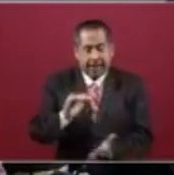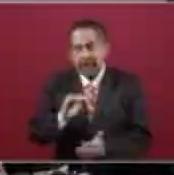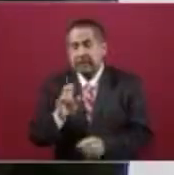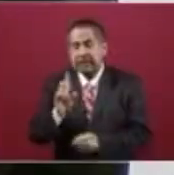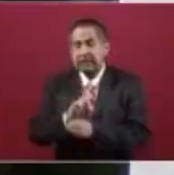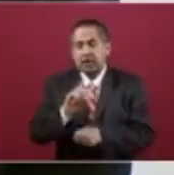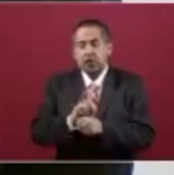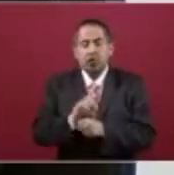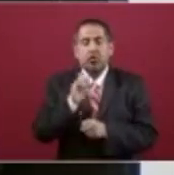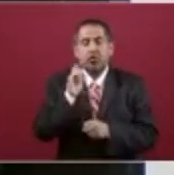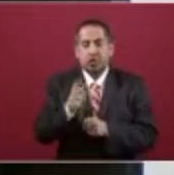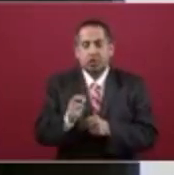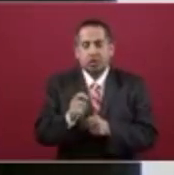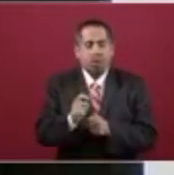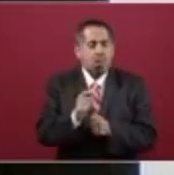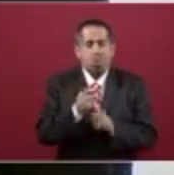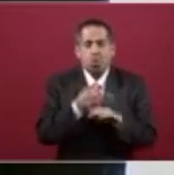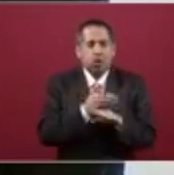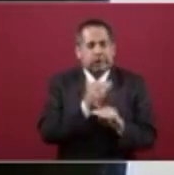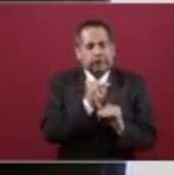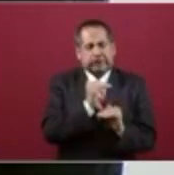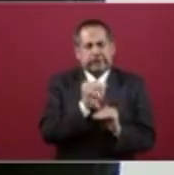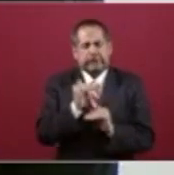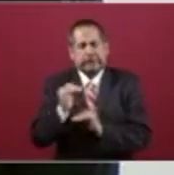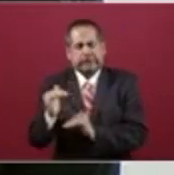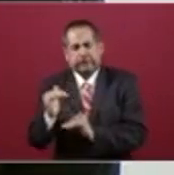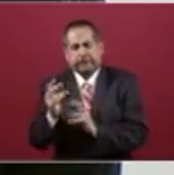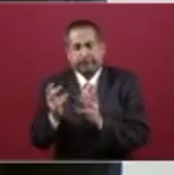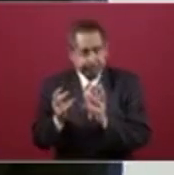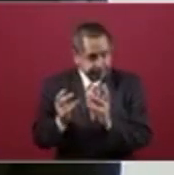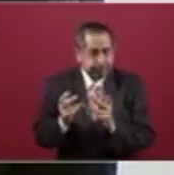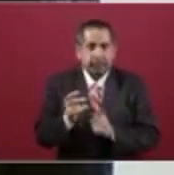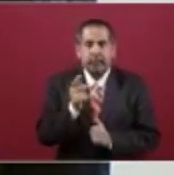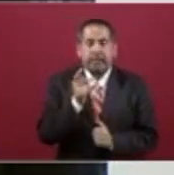que es una producción muy marginal, pero